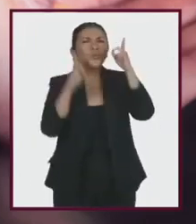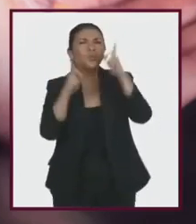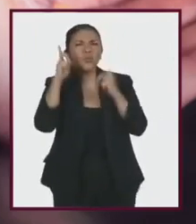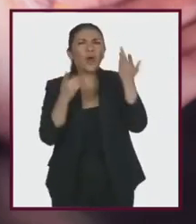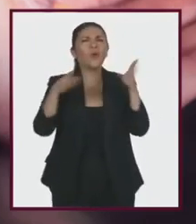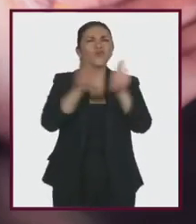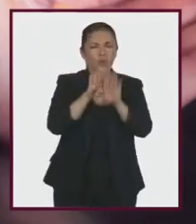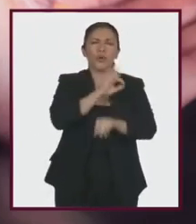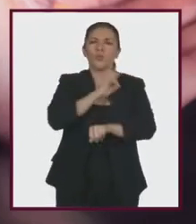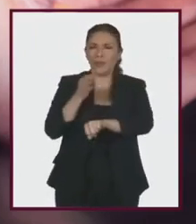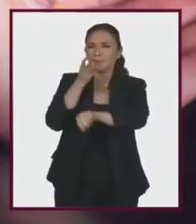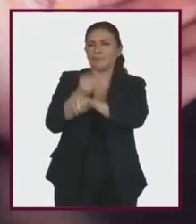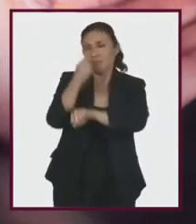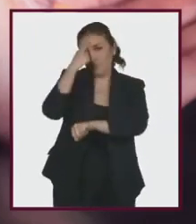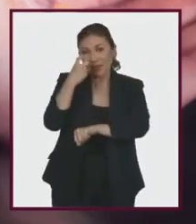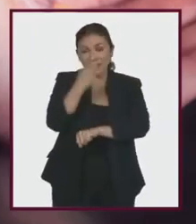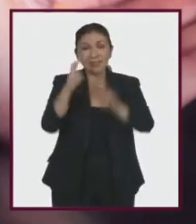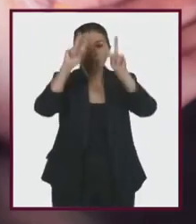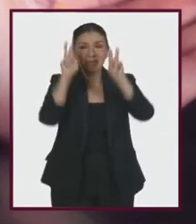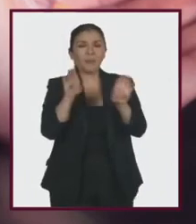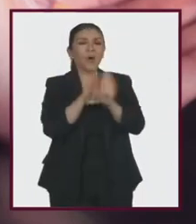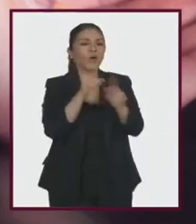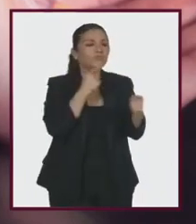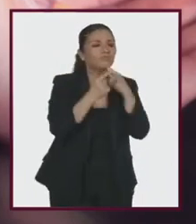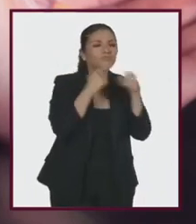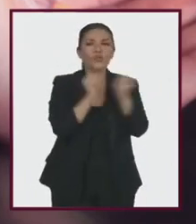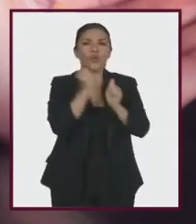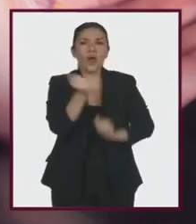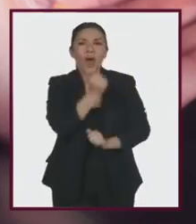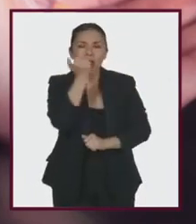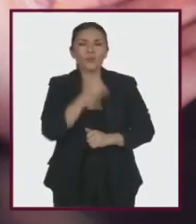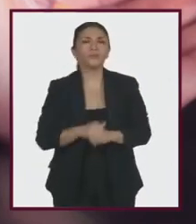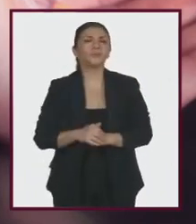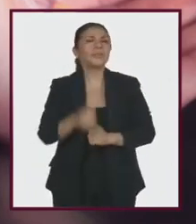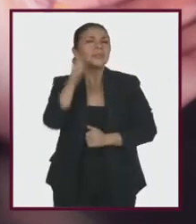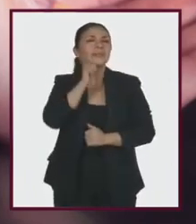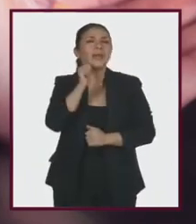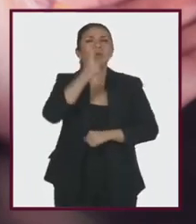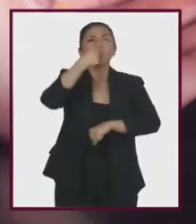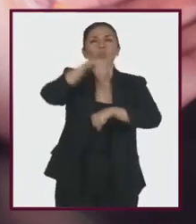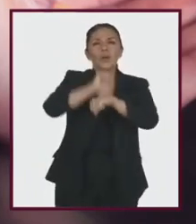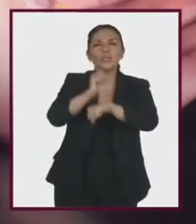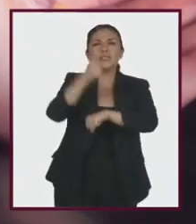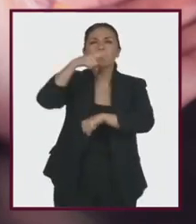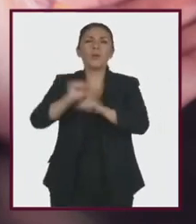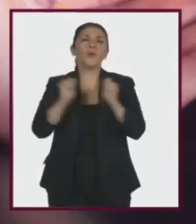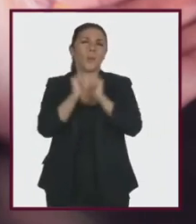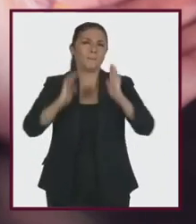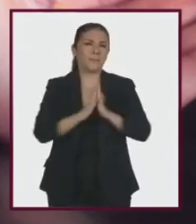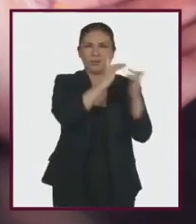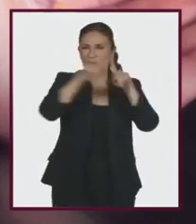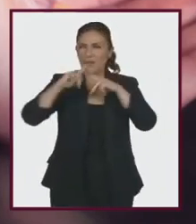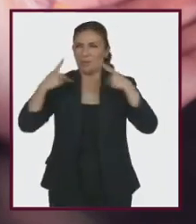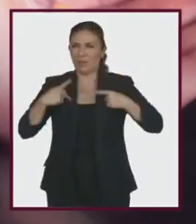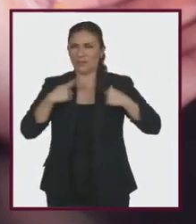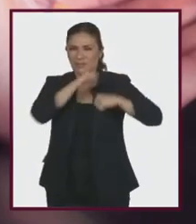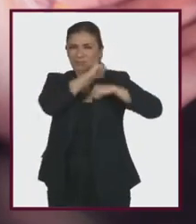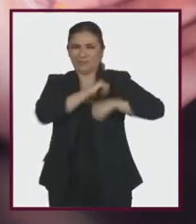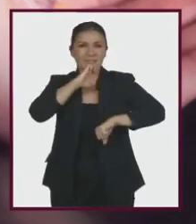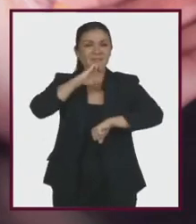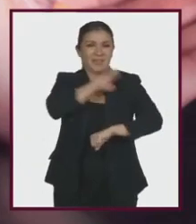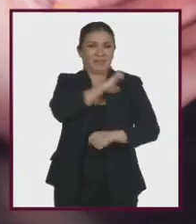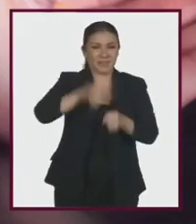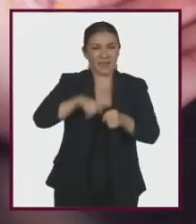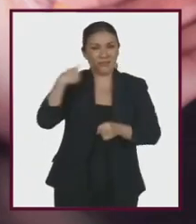tengan para abordar el tema con sus estudiantes. Cada semana, con la participación de especialistas de la Secretaría de Salud, vamos